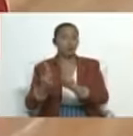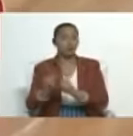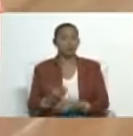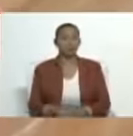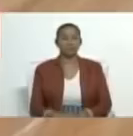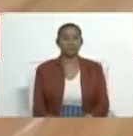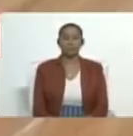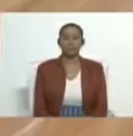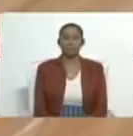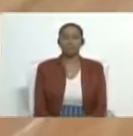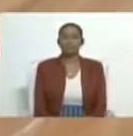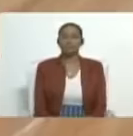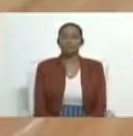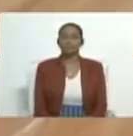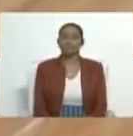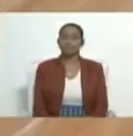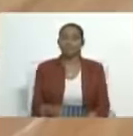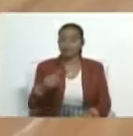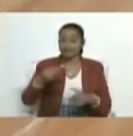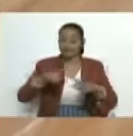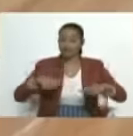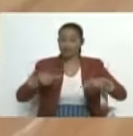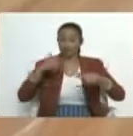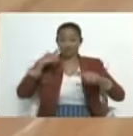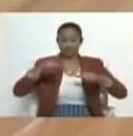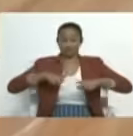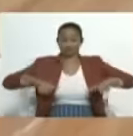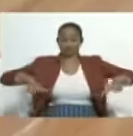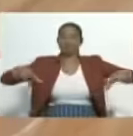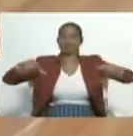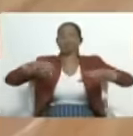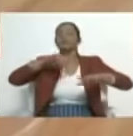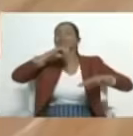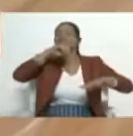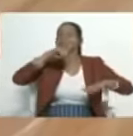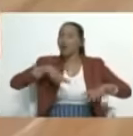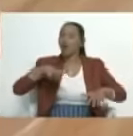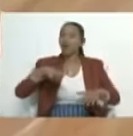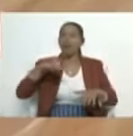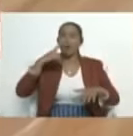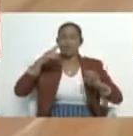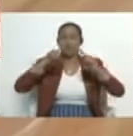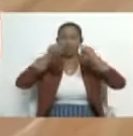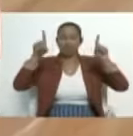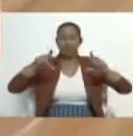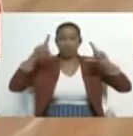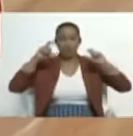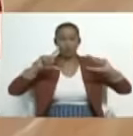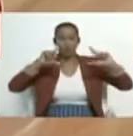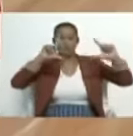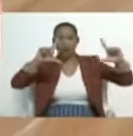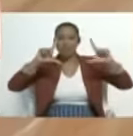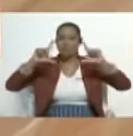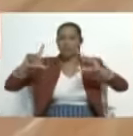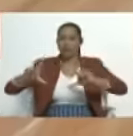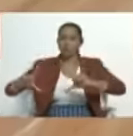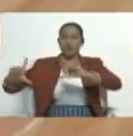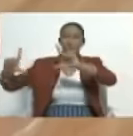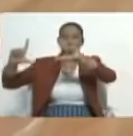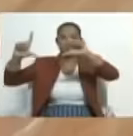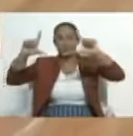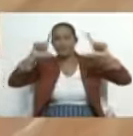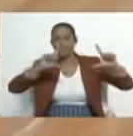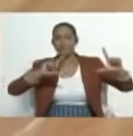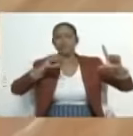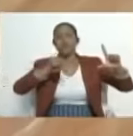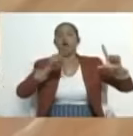5 de julio 1811. Aquí podemos ver en este salón histórico los cuadros de Loera que representan esas